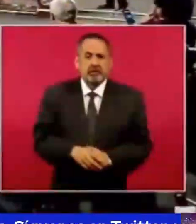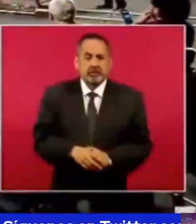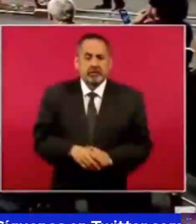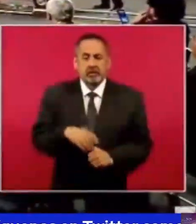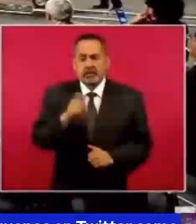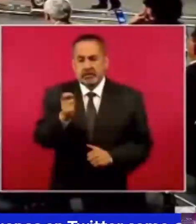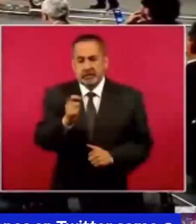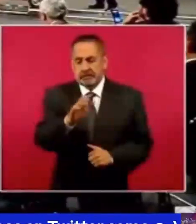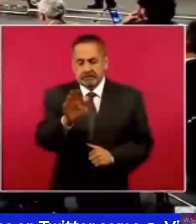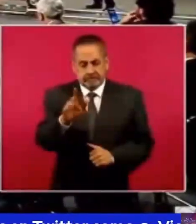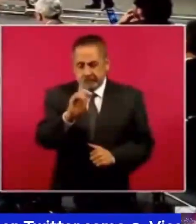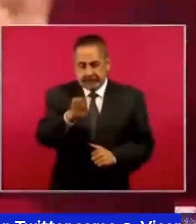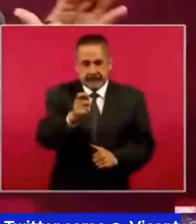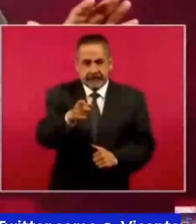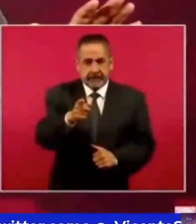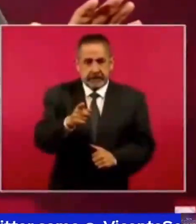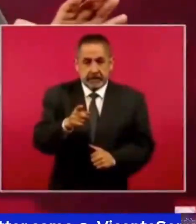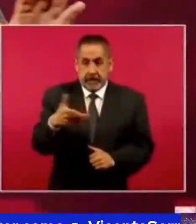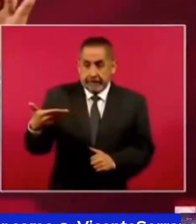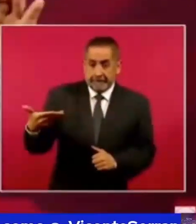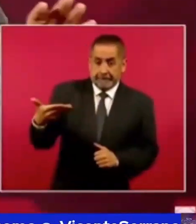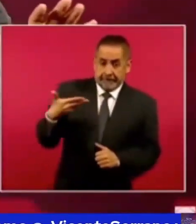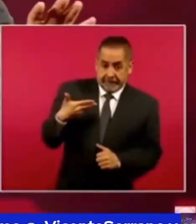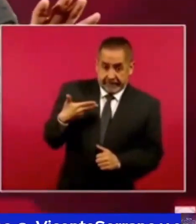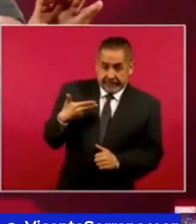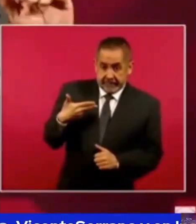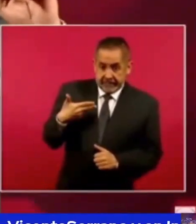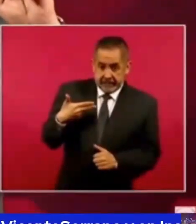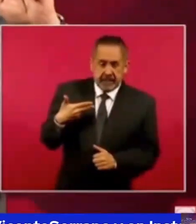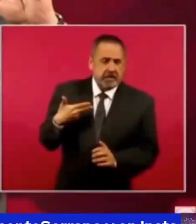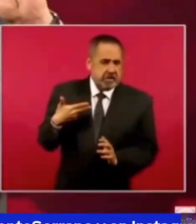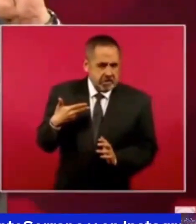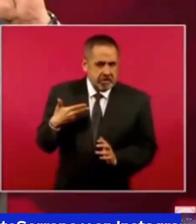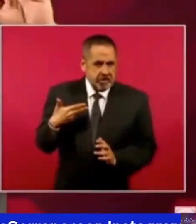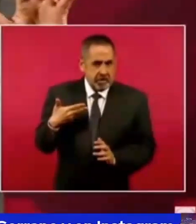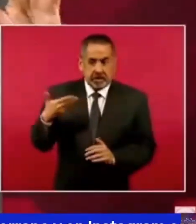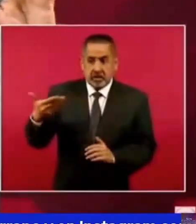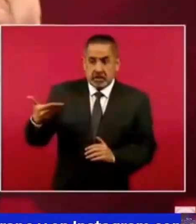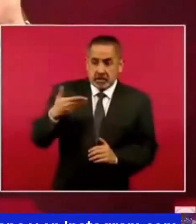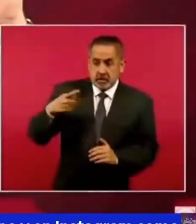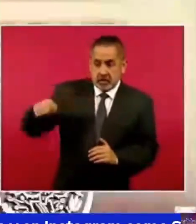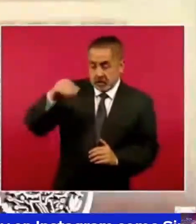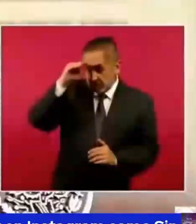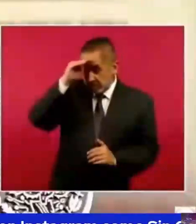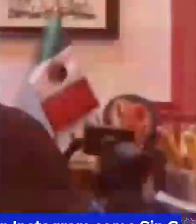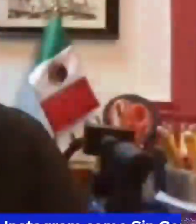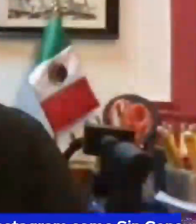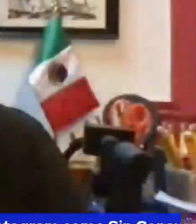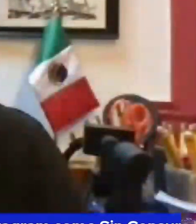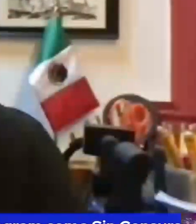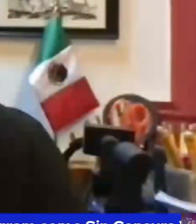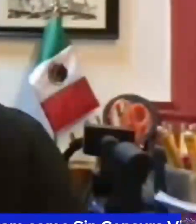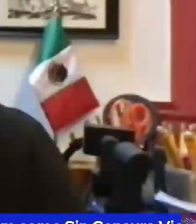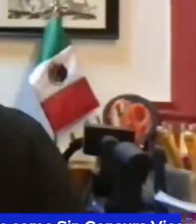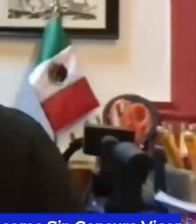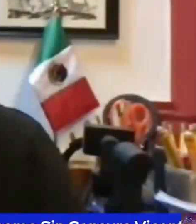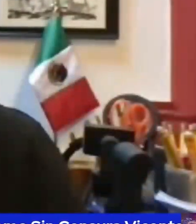un régimen como el de Daniel Ortega, que prácticamente se ha ido quedando